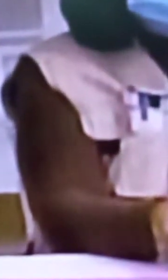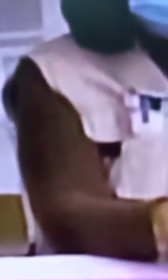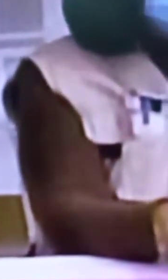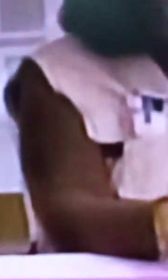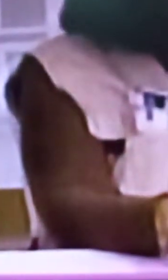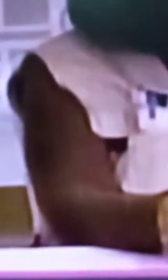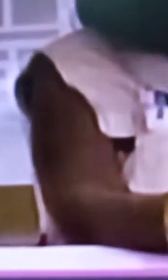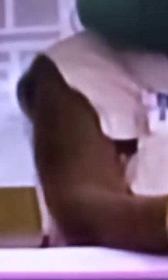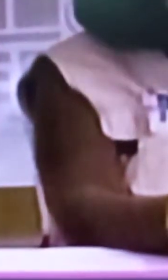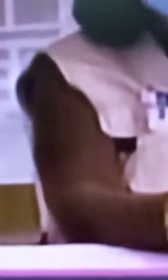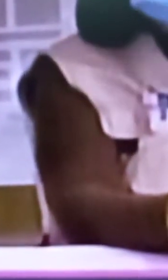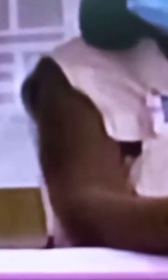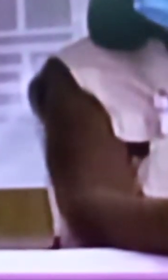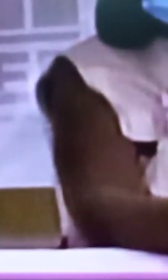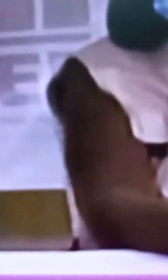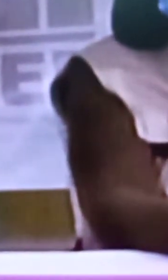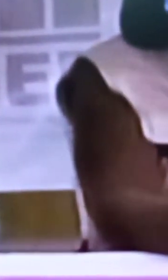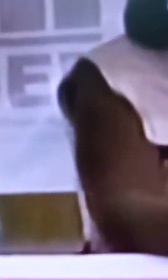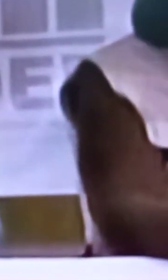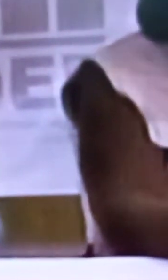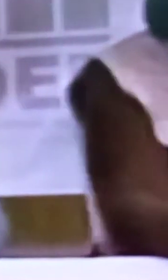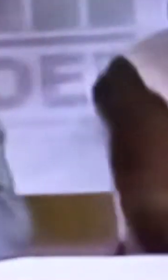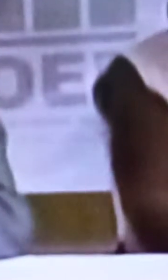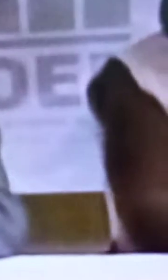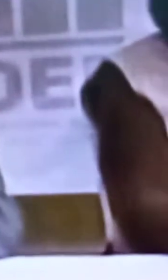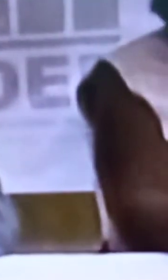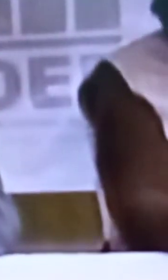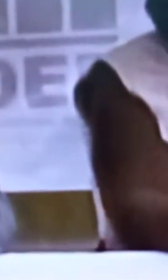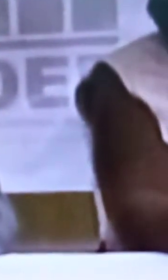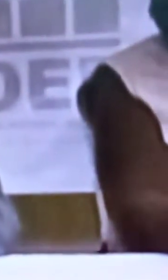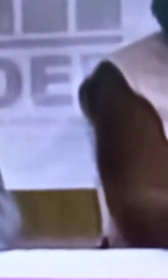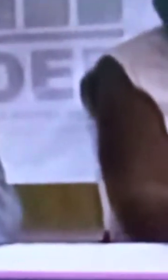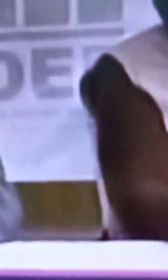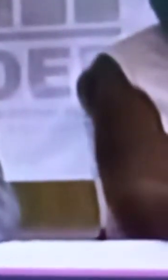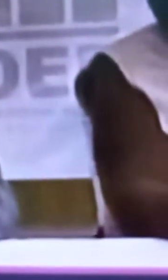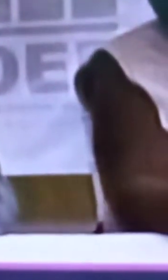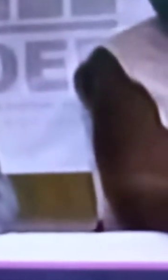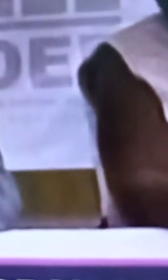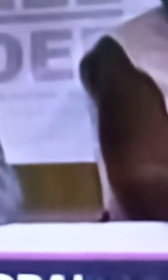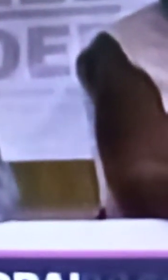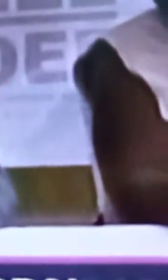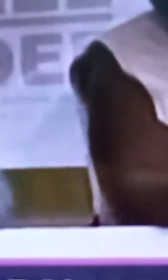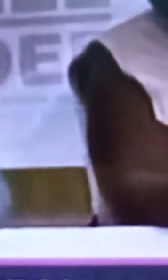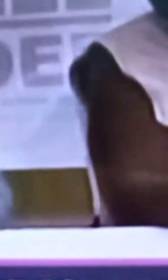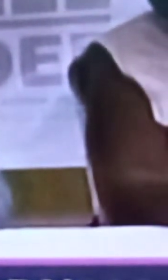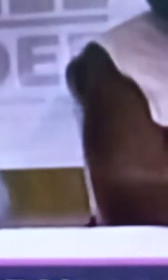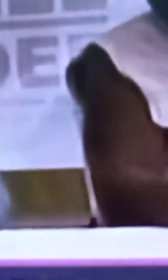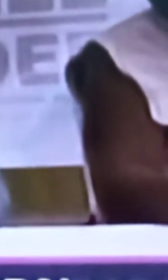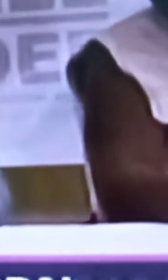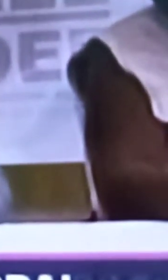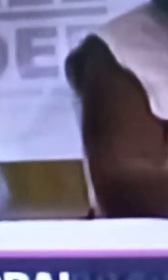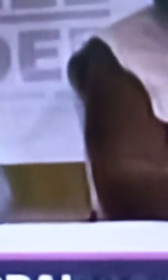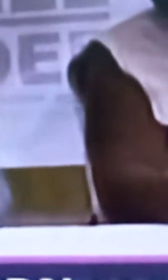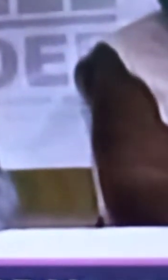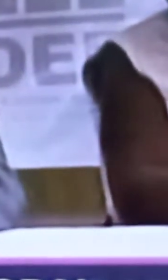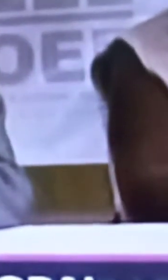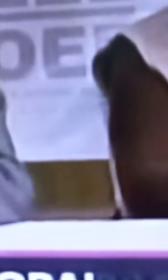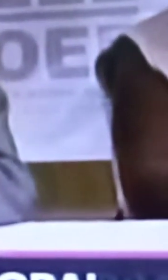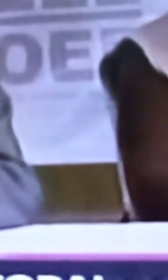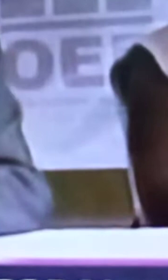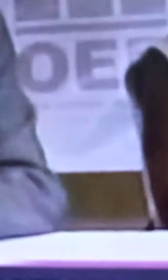Presidente, una última consulta. Es información en desarrollo. Se ha convocado un cabildo justamente en Santa Cruz y se está pidiendo justamente